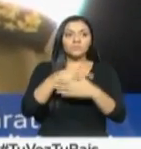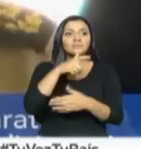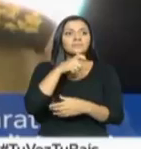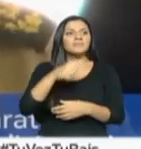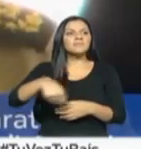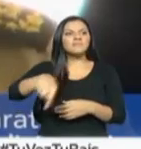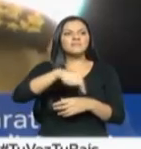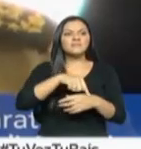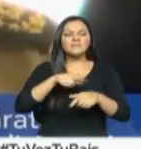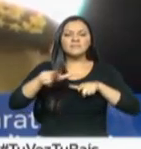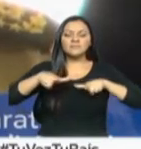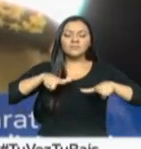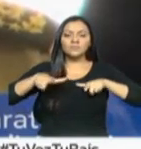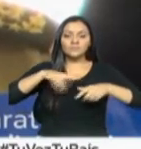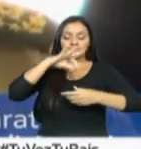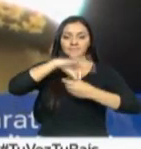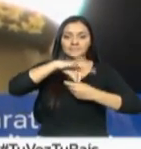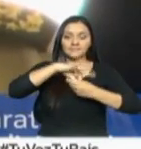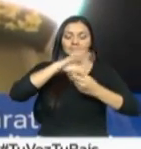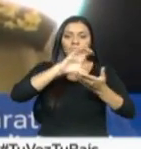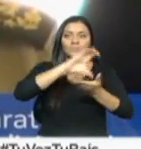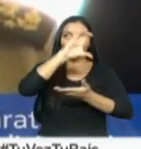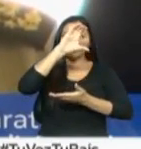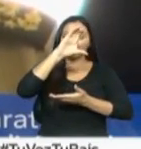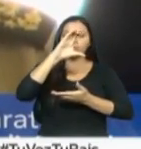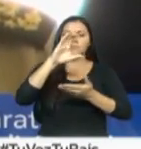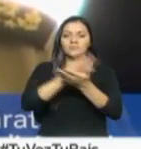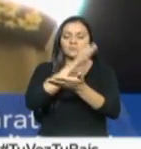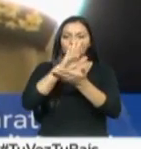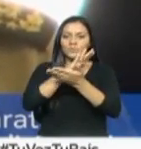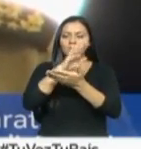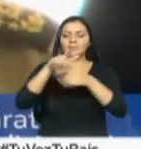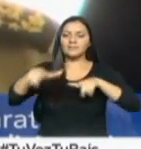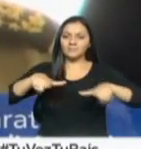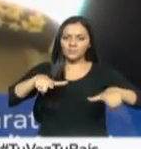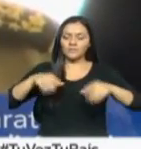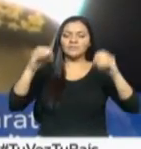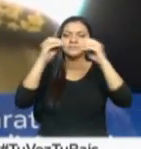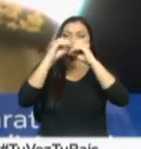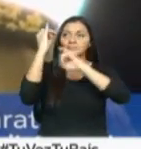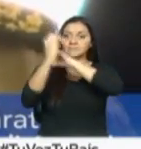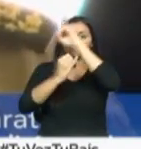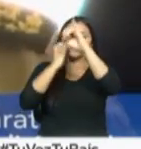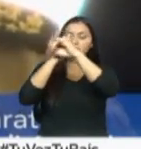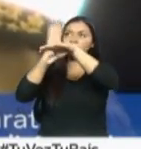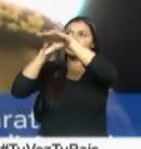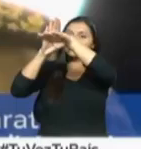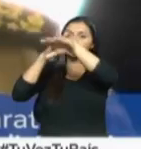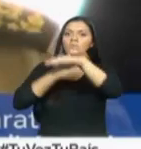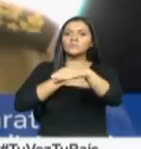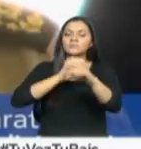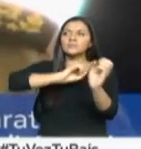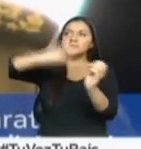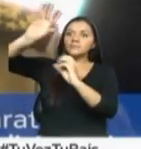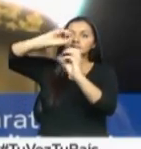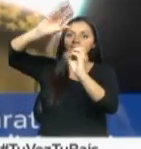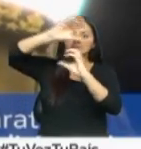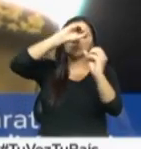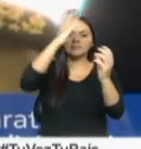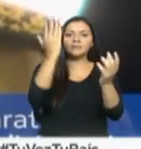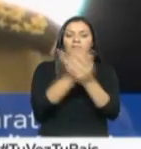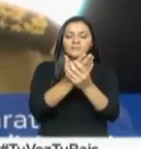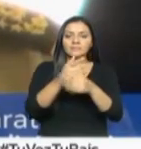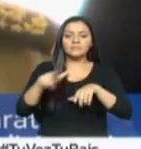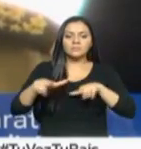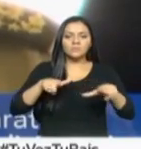los recintos electorales en el exterior, las coordinaciones también en el traslado de aquellas actas de los